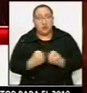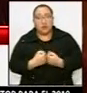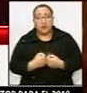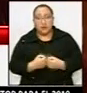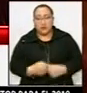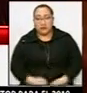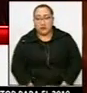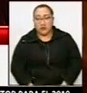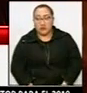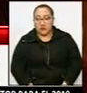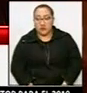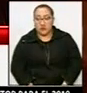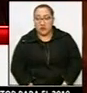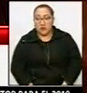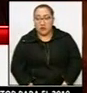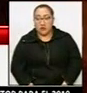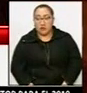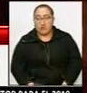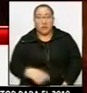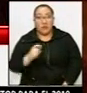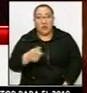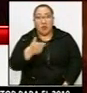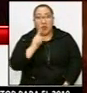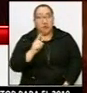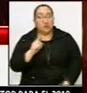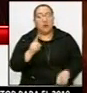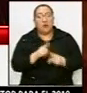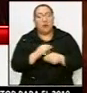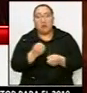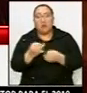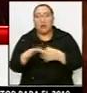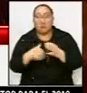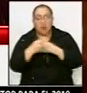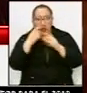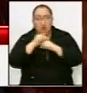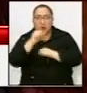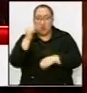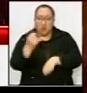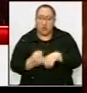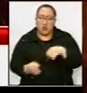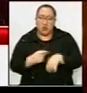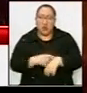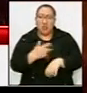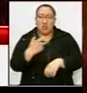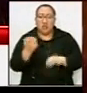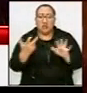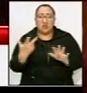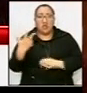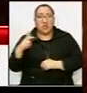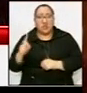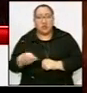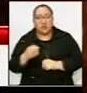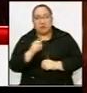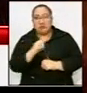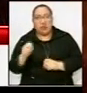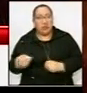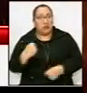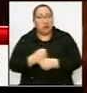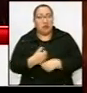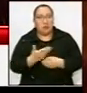solamente por la necesidad de agua, sino por los celajes y demás que hemos descubierto en los últimos tiempos, 383.000, cero